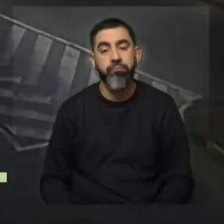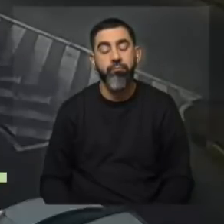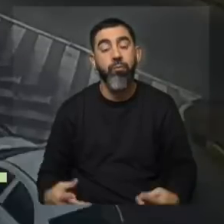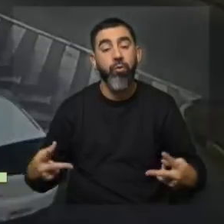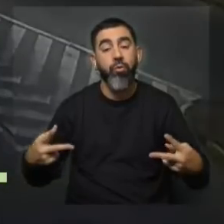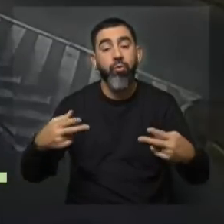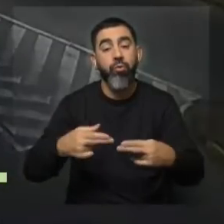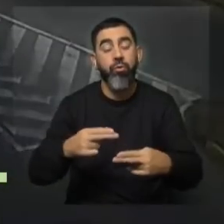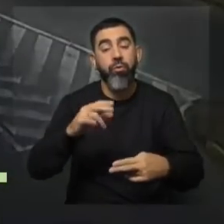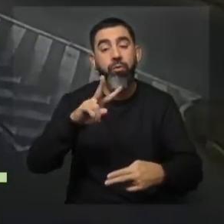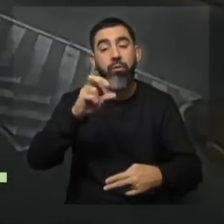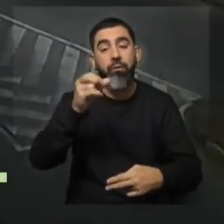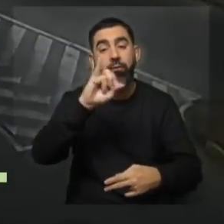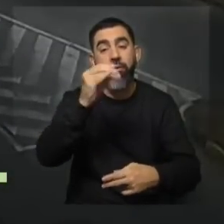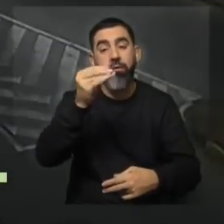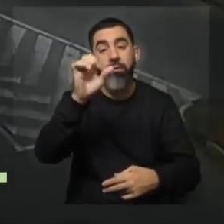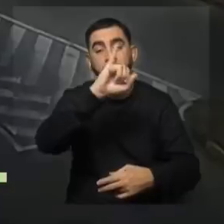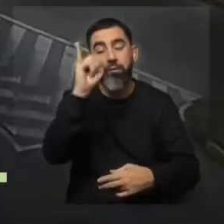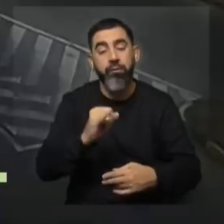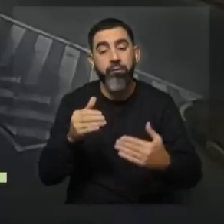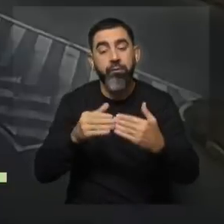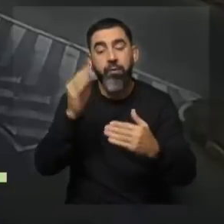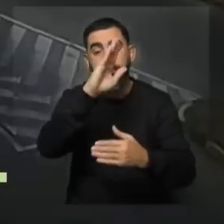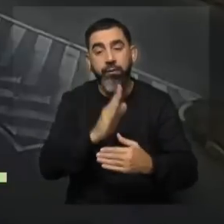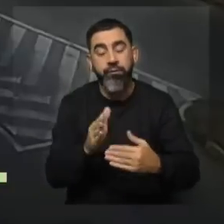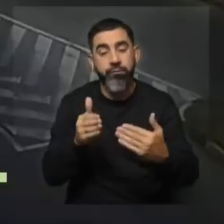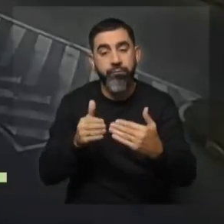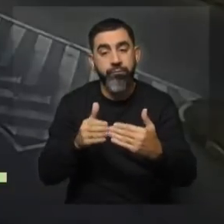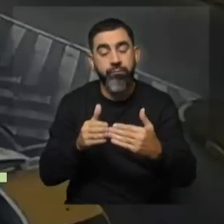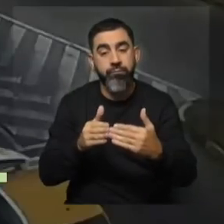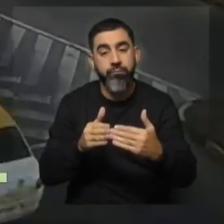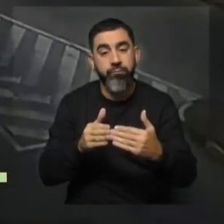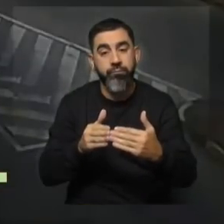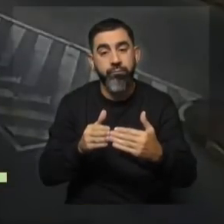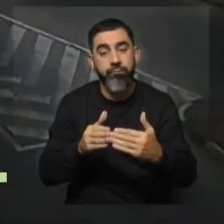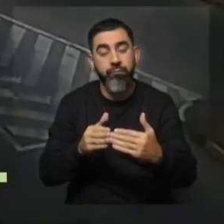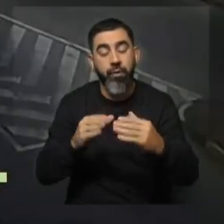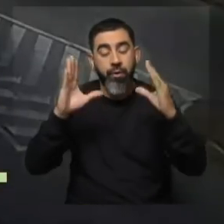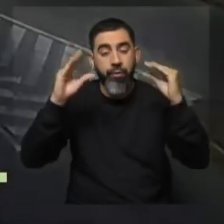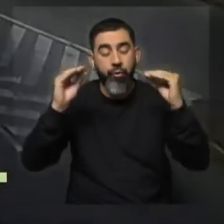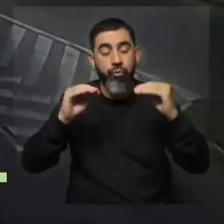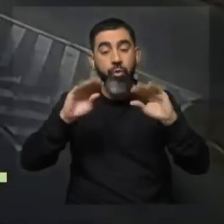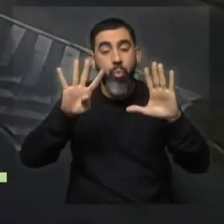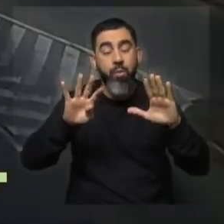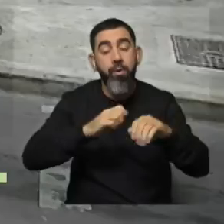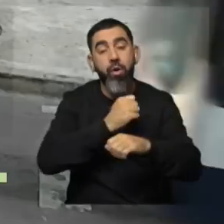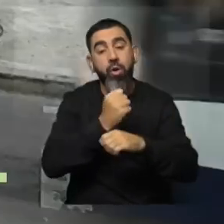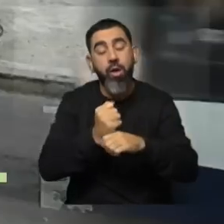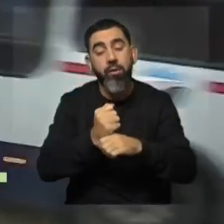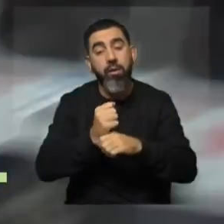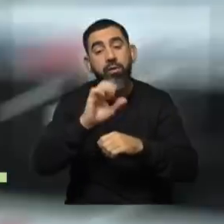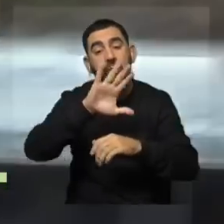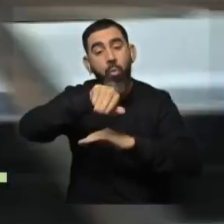cortada Santiago Vázquez entre esquina Brasil esquina Brasil va a ser de la noche no de 21 a